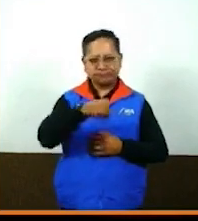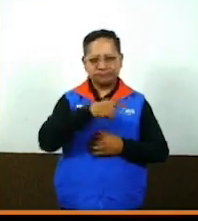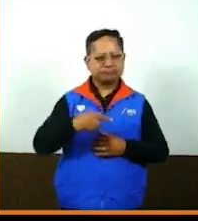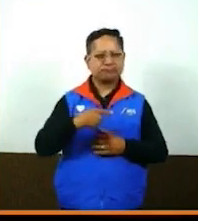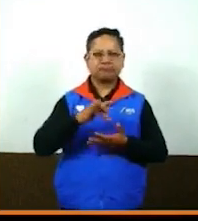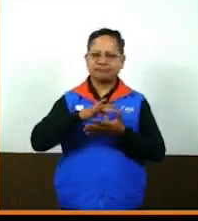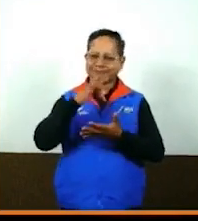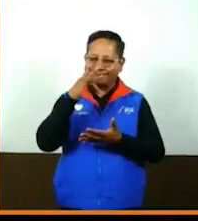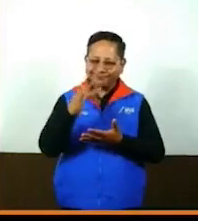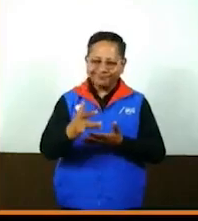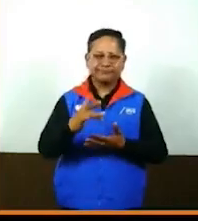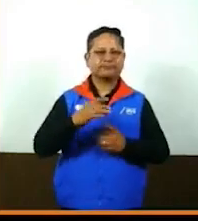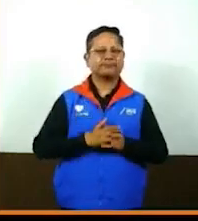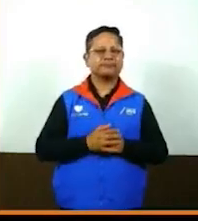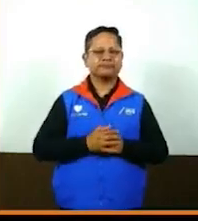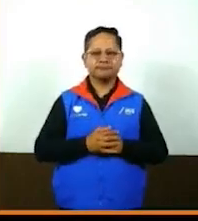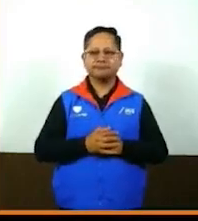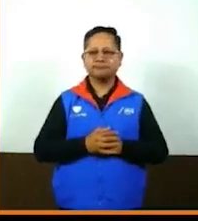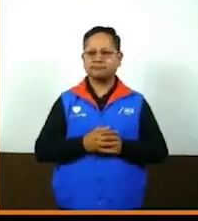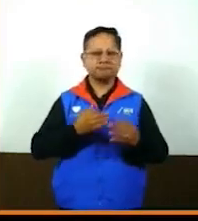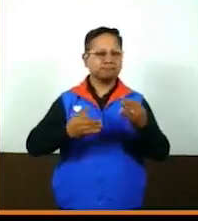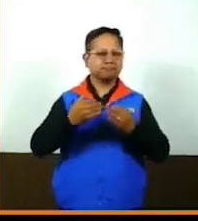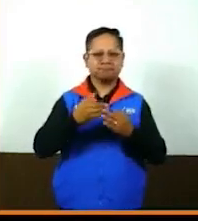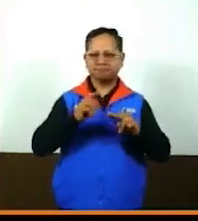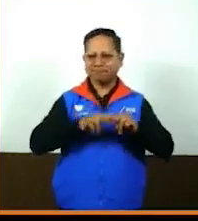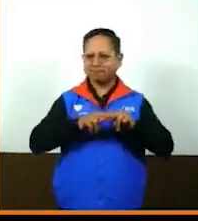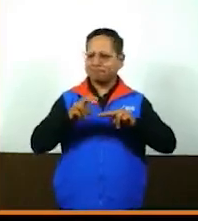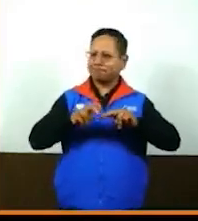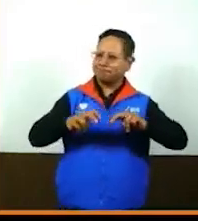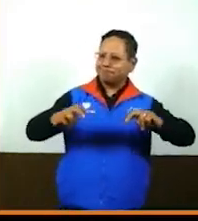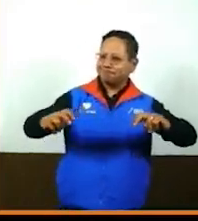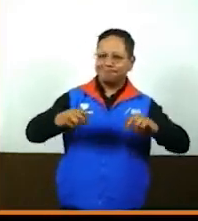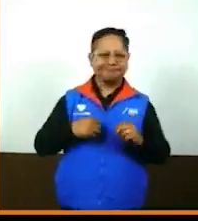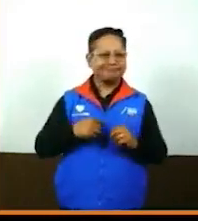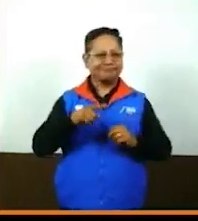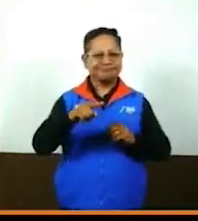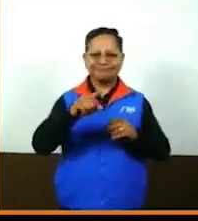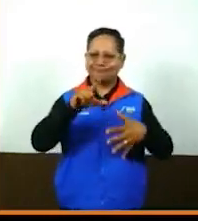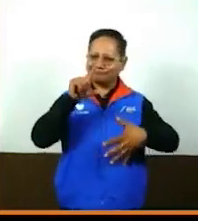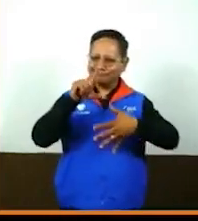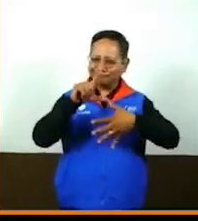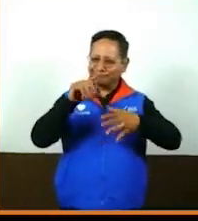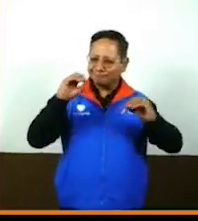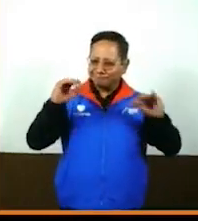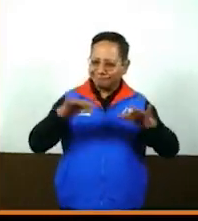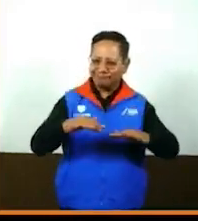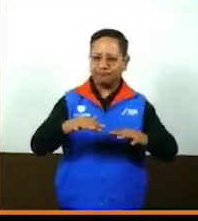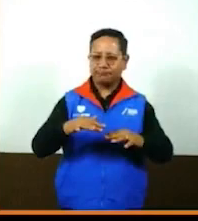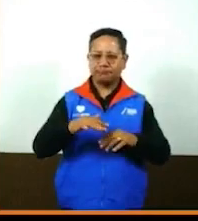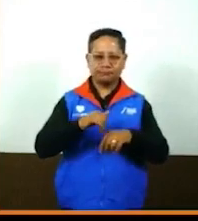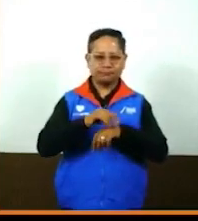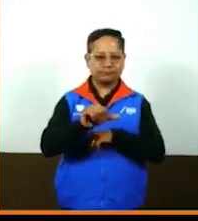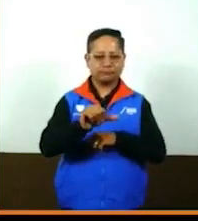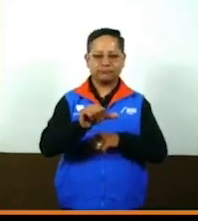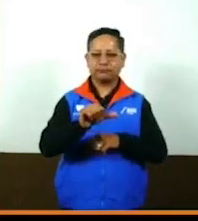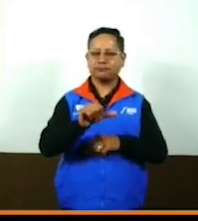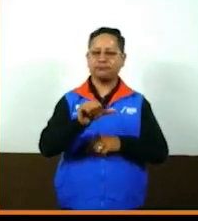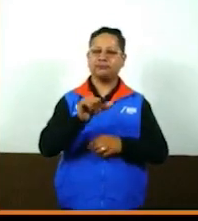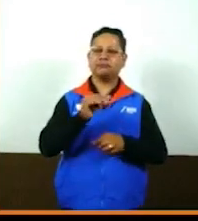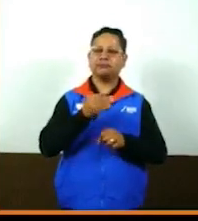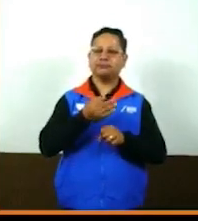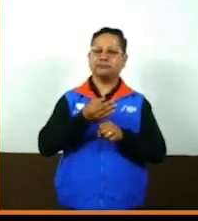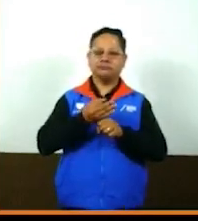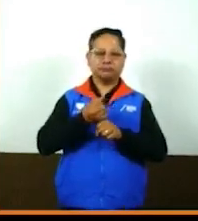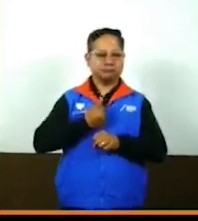todas. Gracias por estar en este panel, ¿no? En este evento latinoamericano. Y bueno, pues vamos a aprovechar